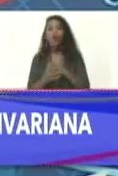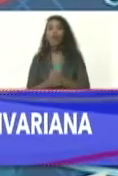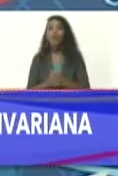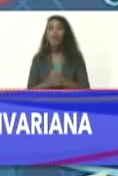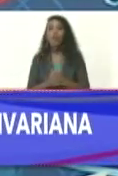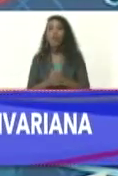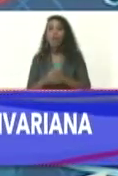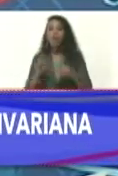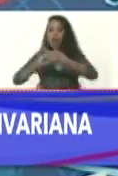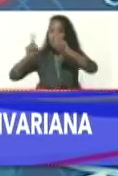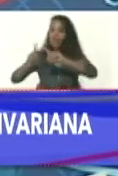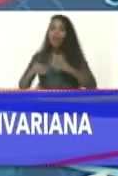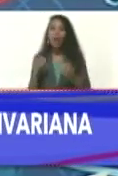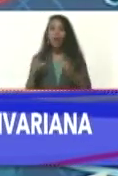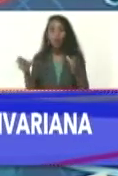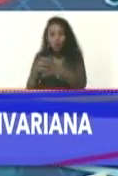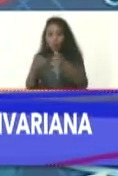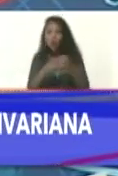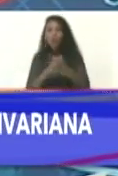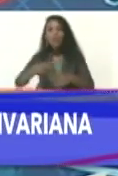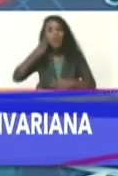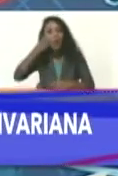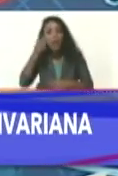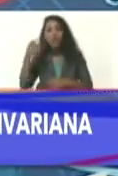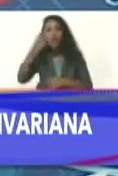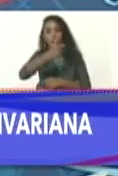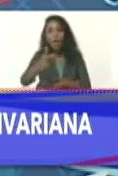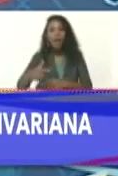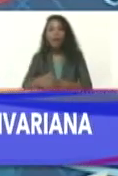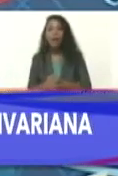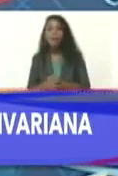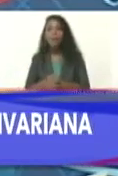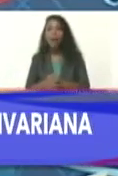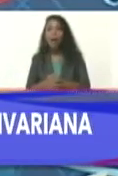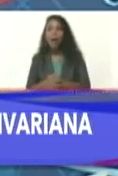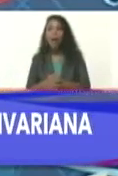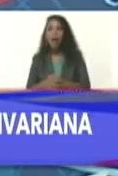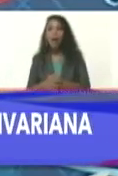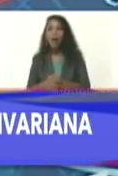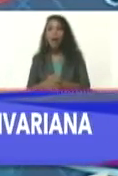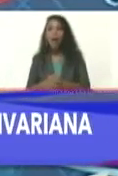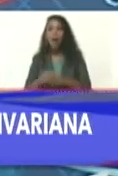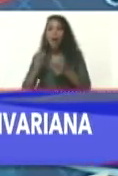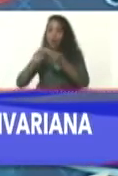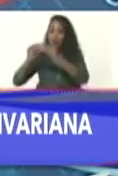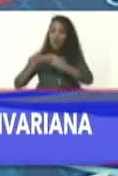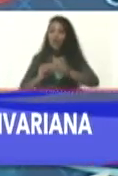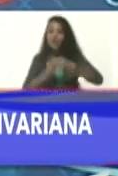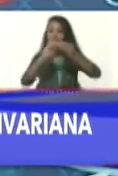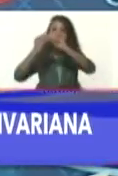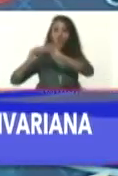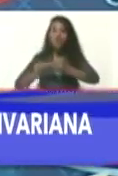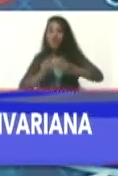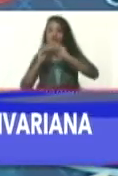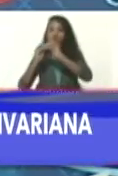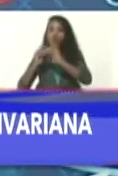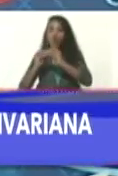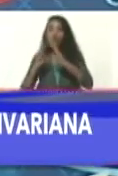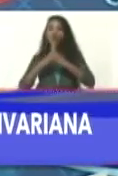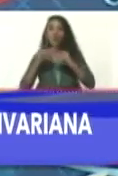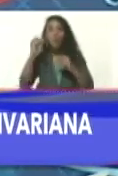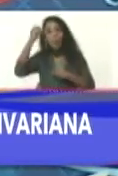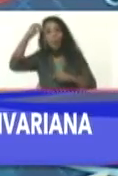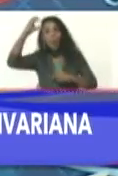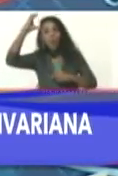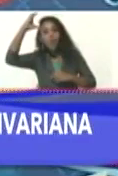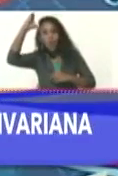los distintos cuerpos de seguridad ciudadana. Hay que fortalecer el mantenimiento, los repuestos, bueno, y toda la capacidad para